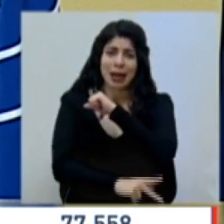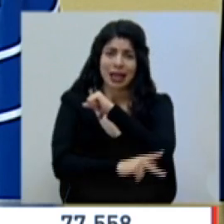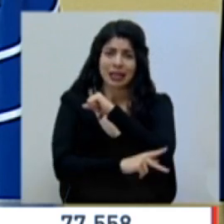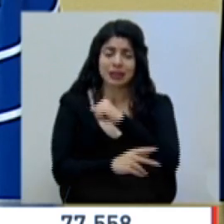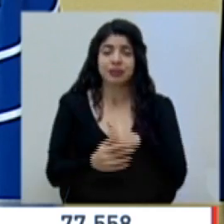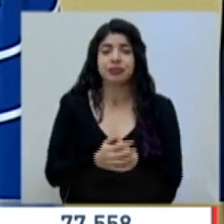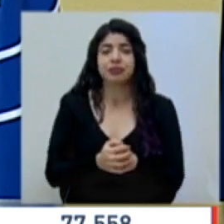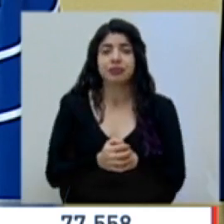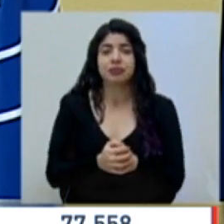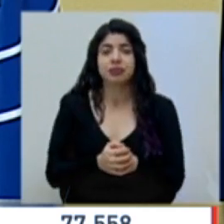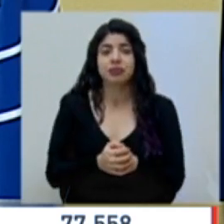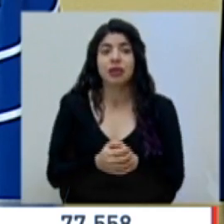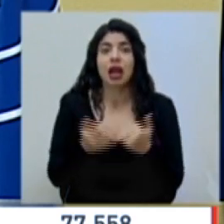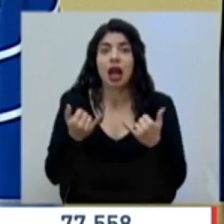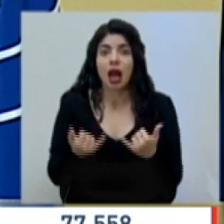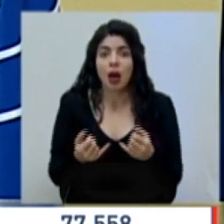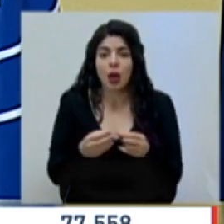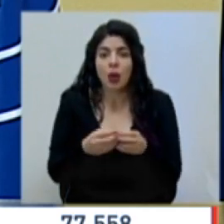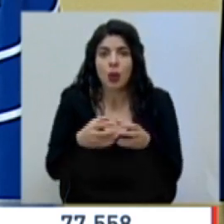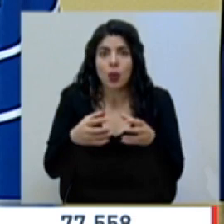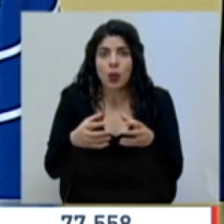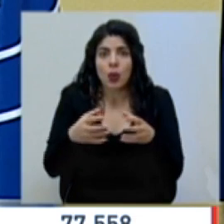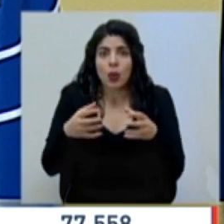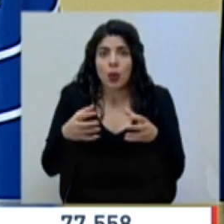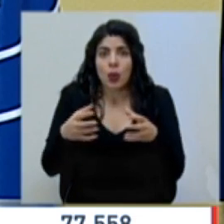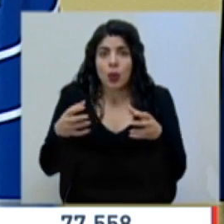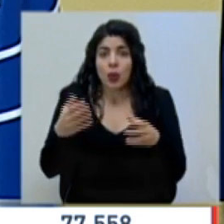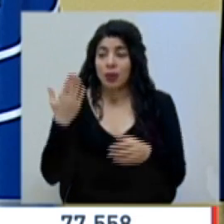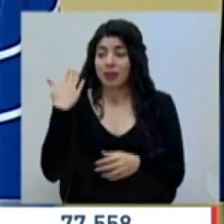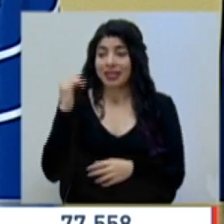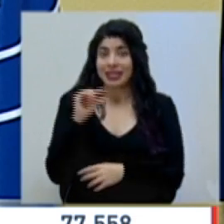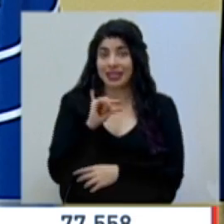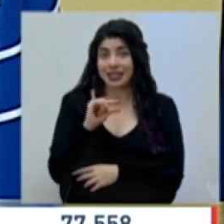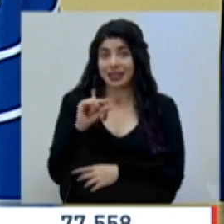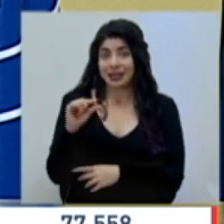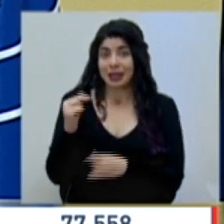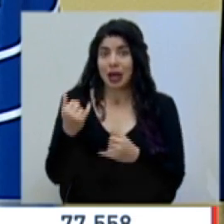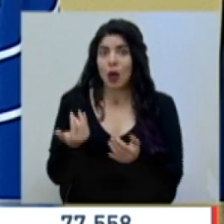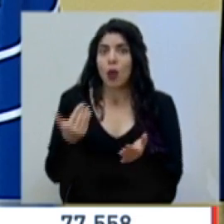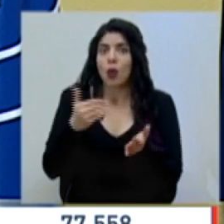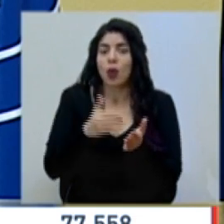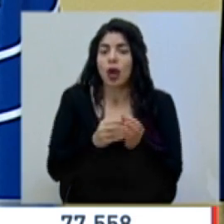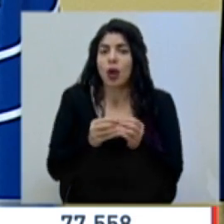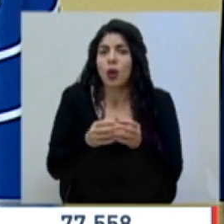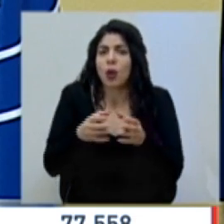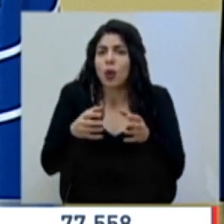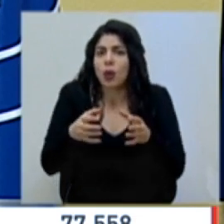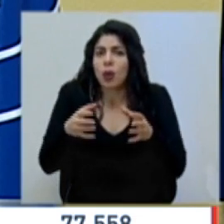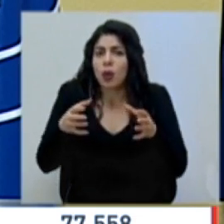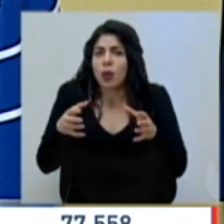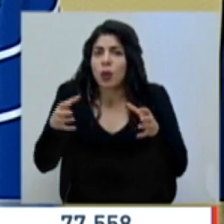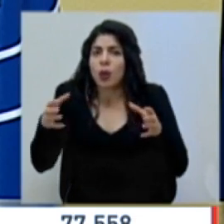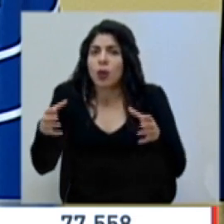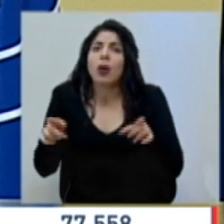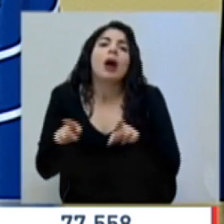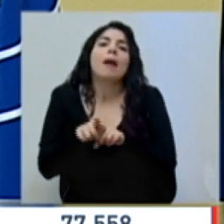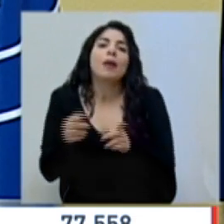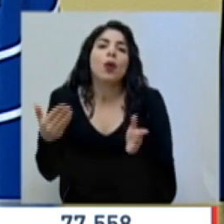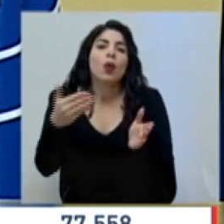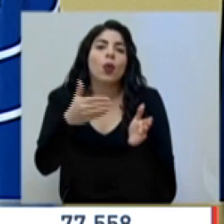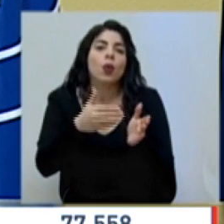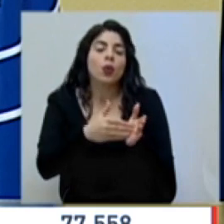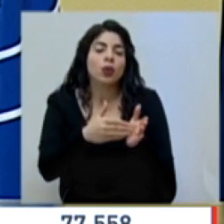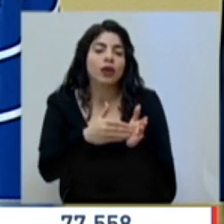Los casos vuelven a aumentar durante la última semana epidemiológica y también comienza nuevamente a